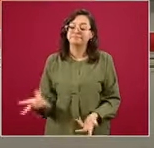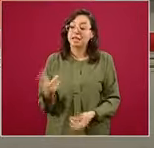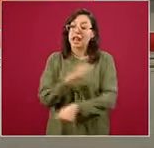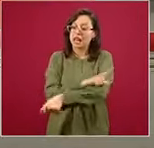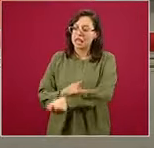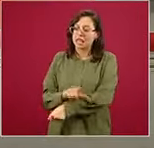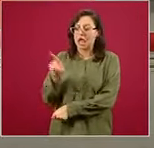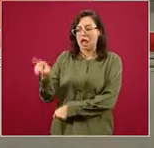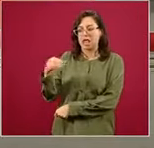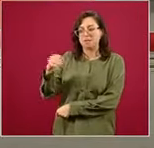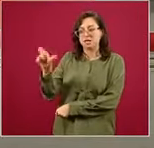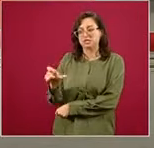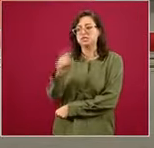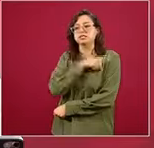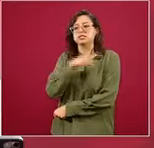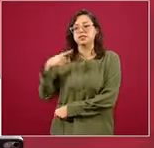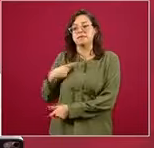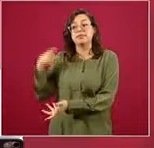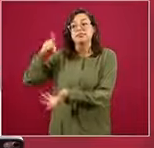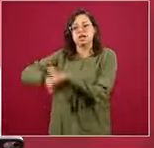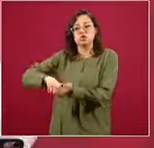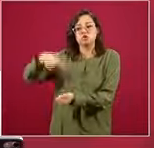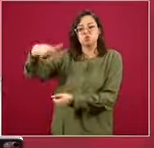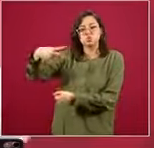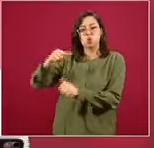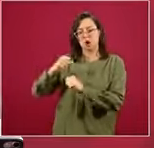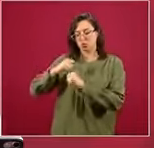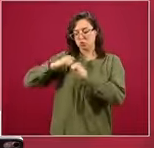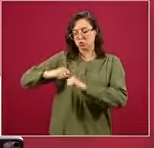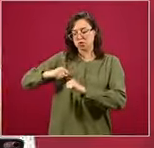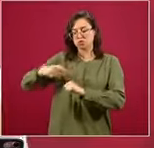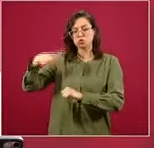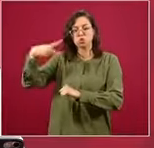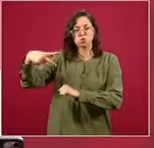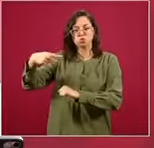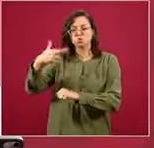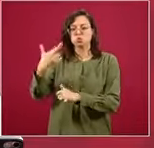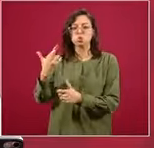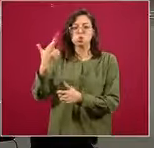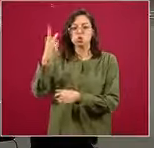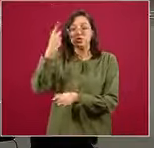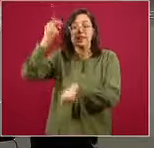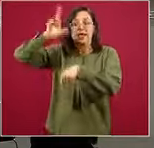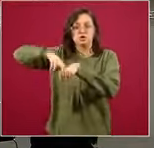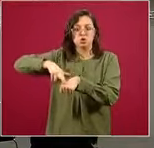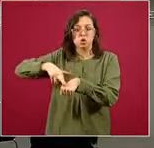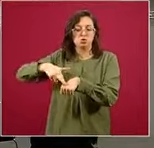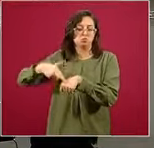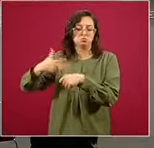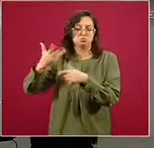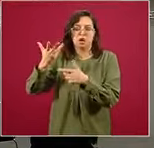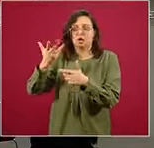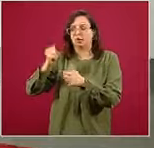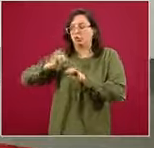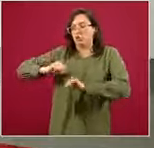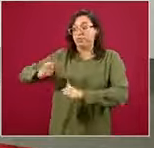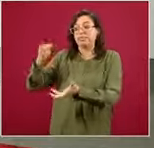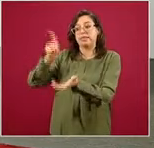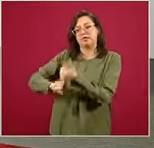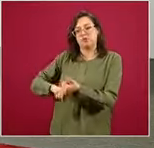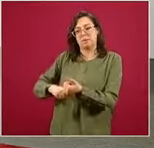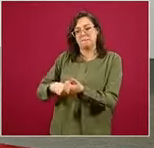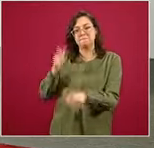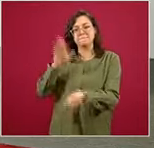Liga colabore para, a través de su esquema directivo o gerencial, reforzar